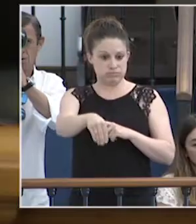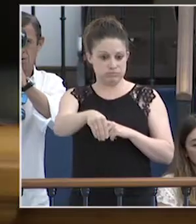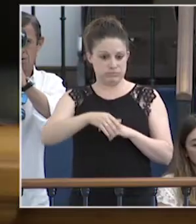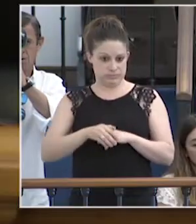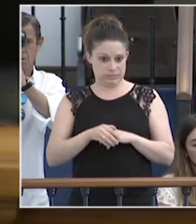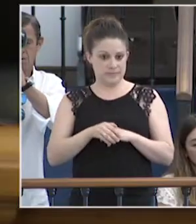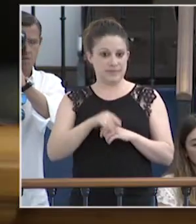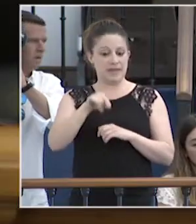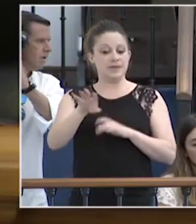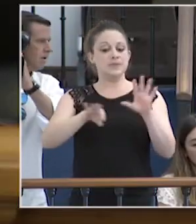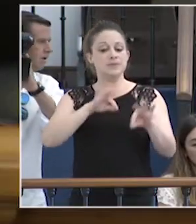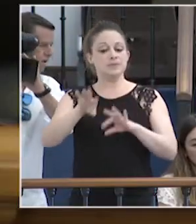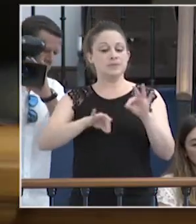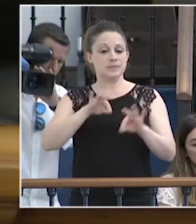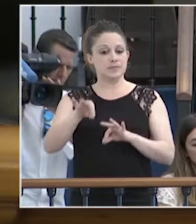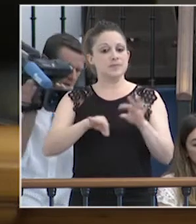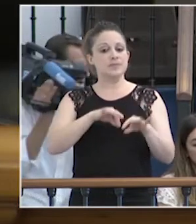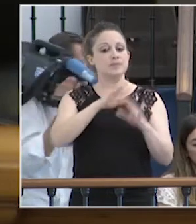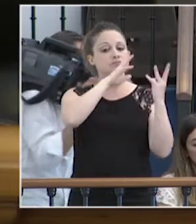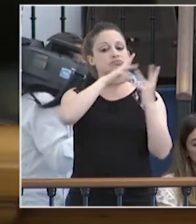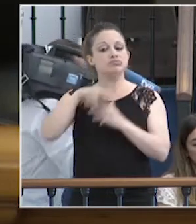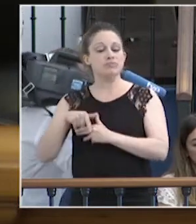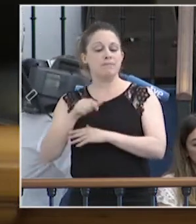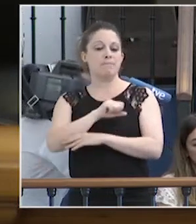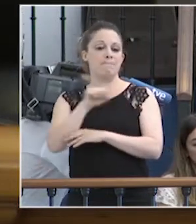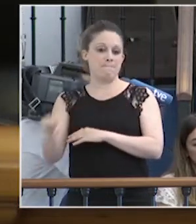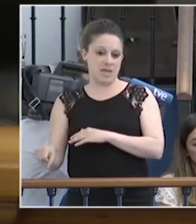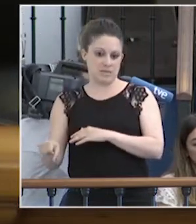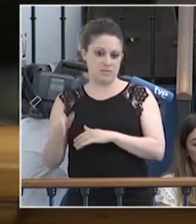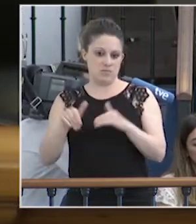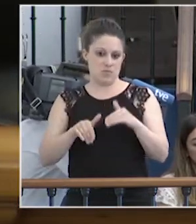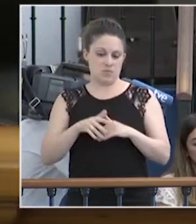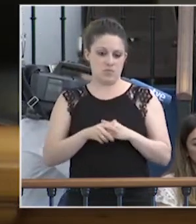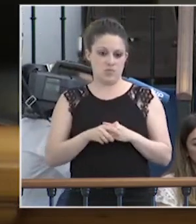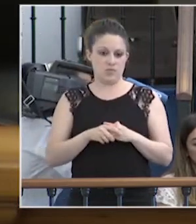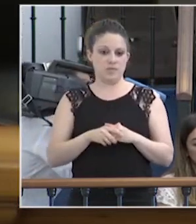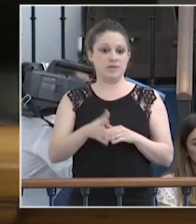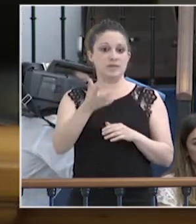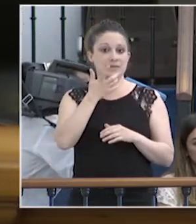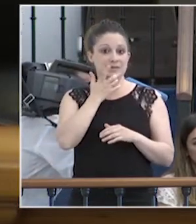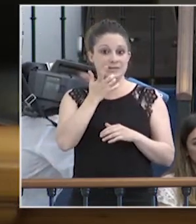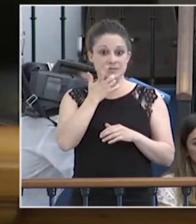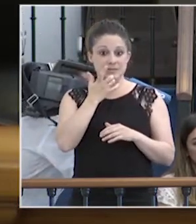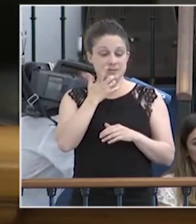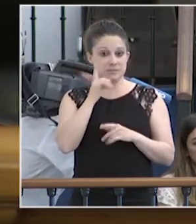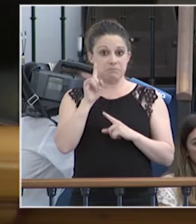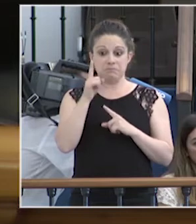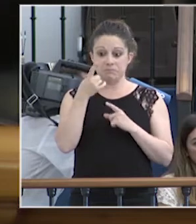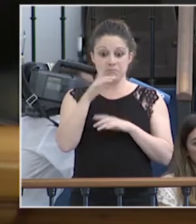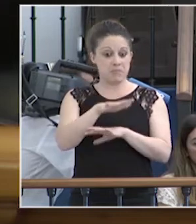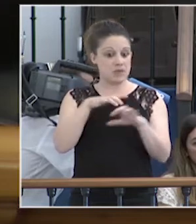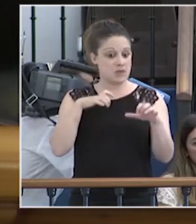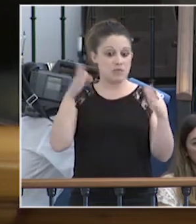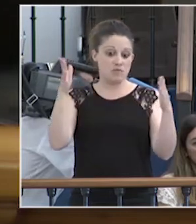está elegida la persona que obtenga la mayoría absoluta de los votos de los miembros de la Cámara. Si no se obtuviera en primera votación dicha mayoría,